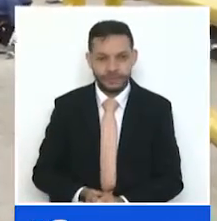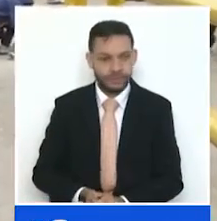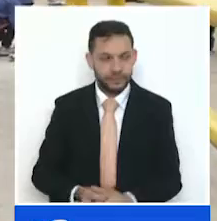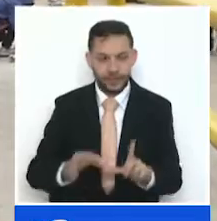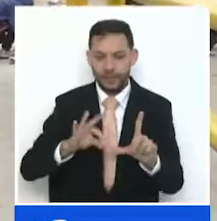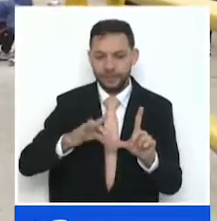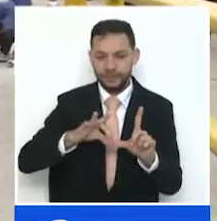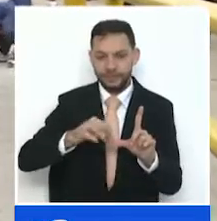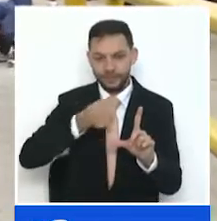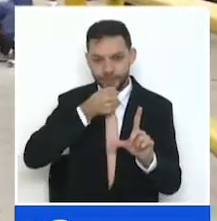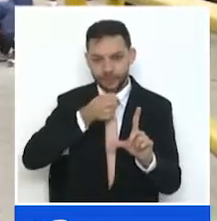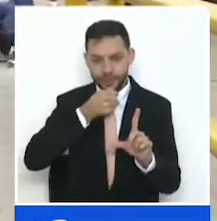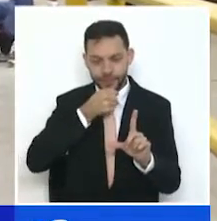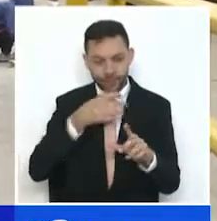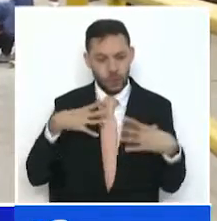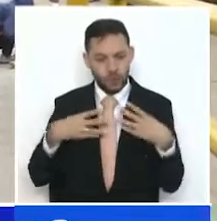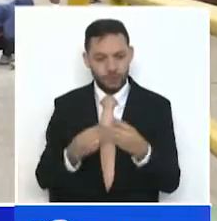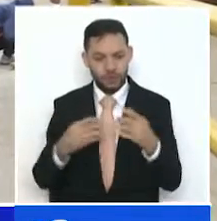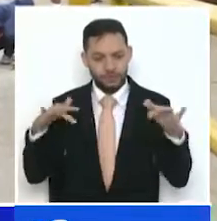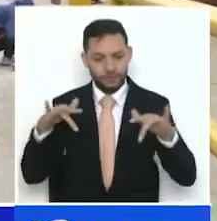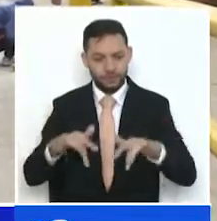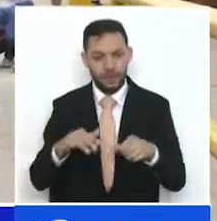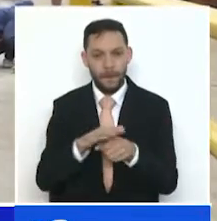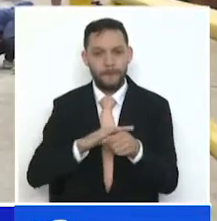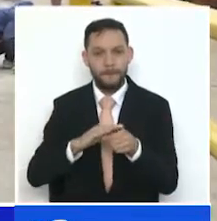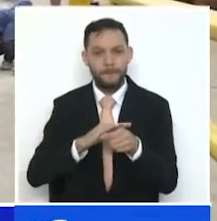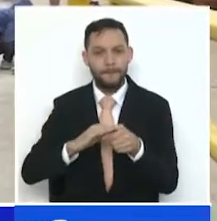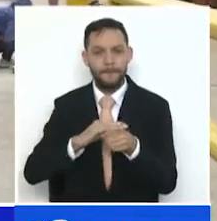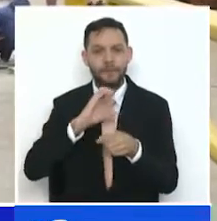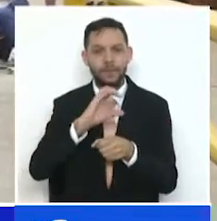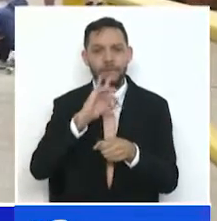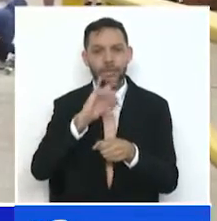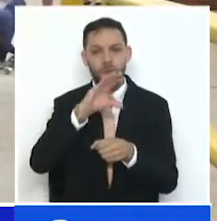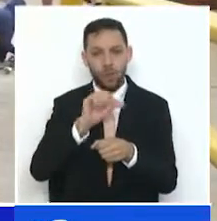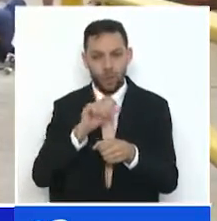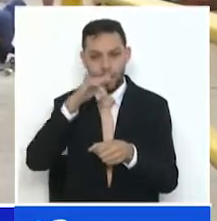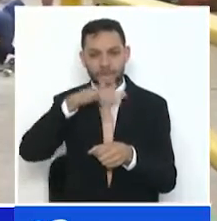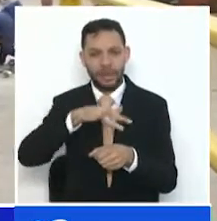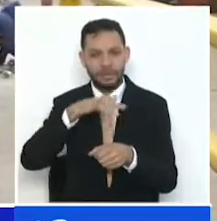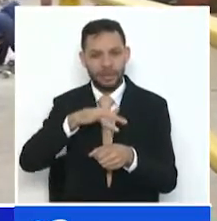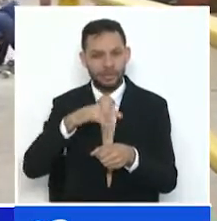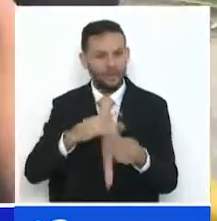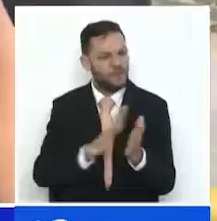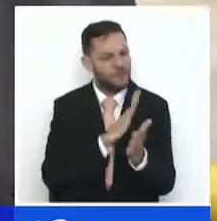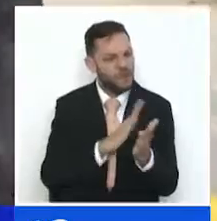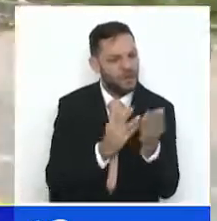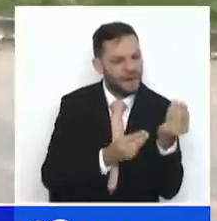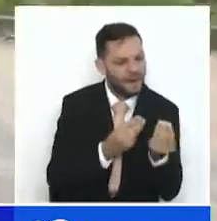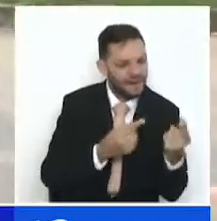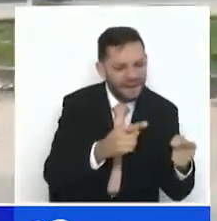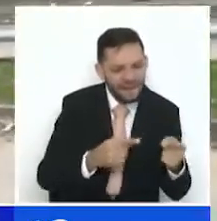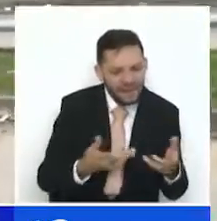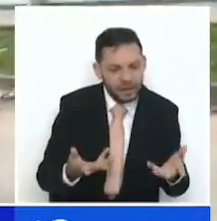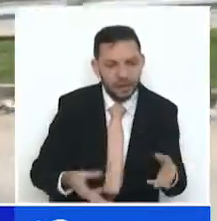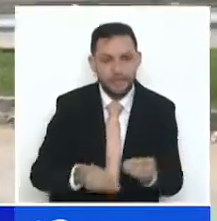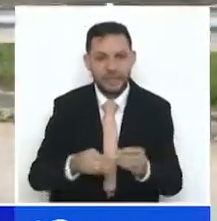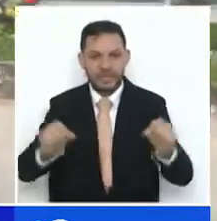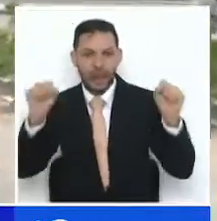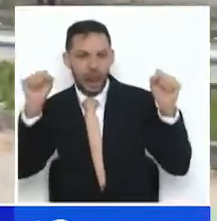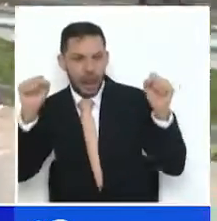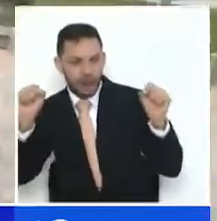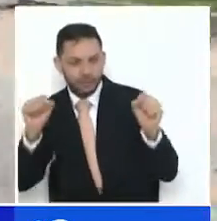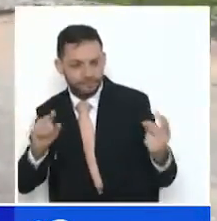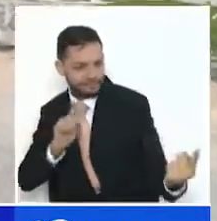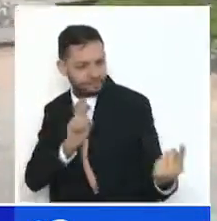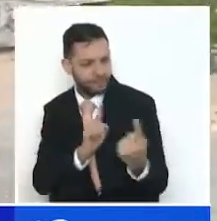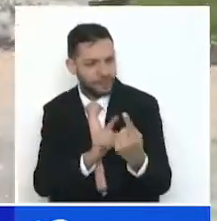Telecafé Noticias estuvo en la Avenida La Independencia, también del lado de los manifestantes. Esto fue lo que nos dijeron. Los manifestantes nos permitieron